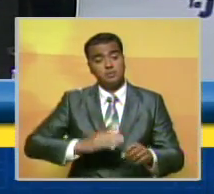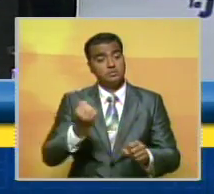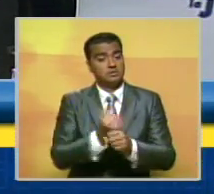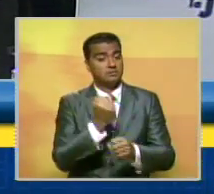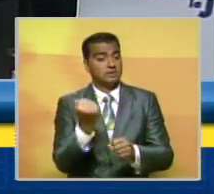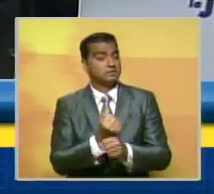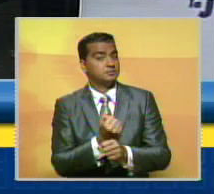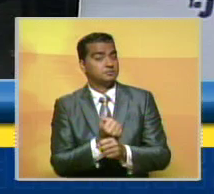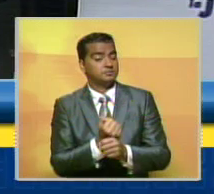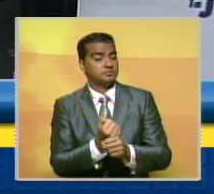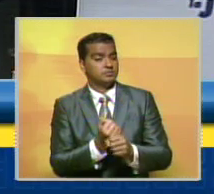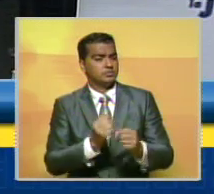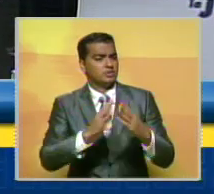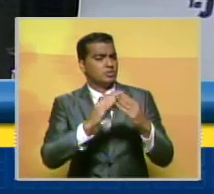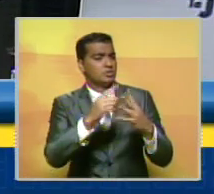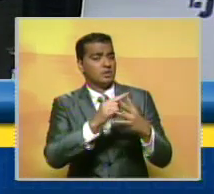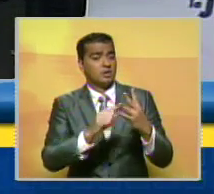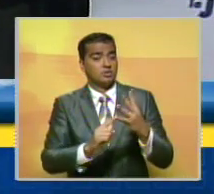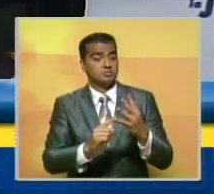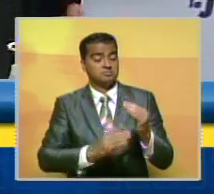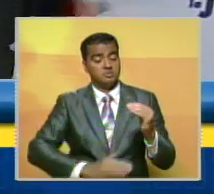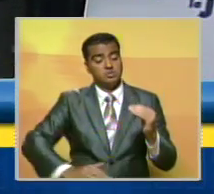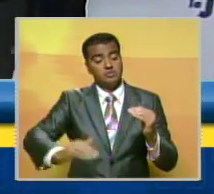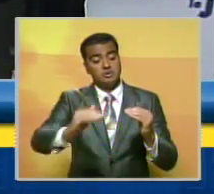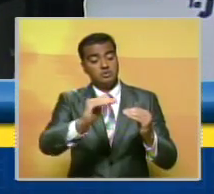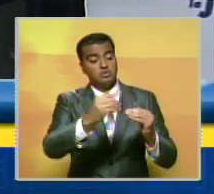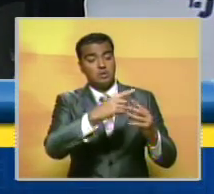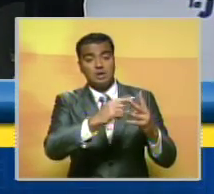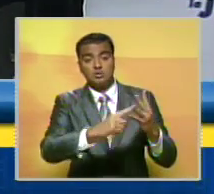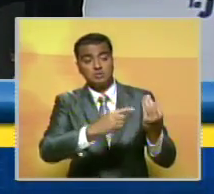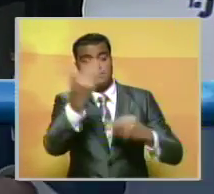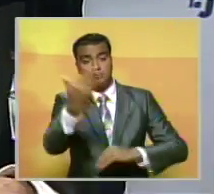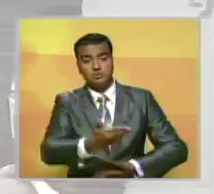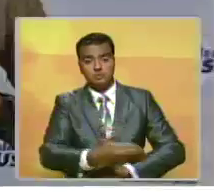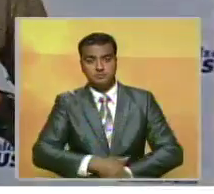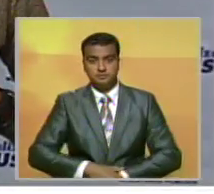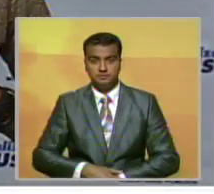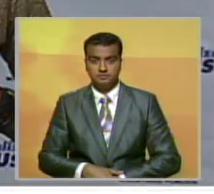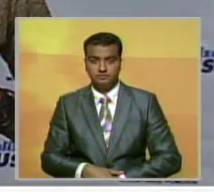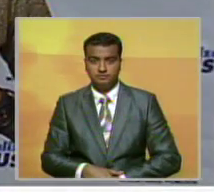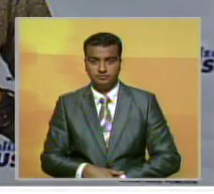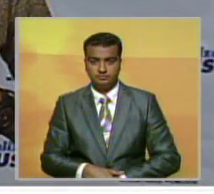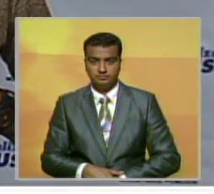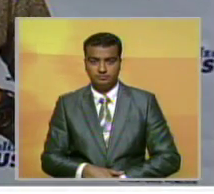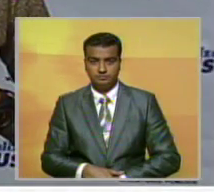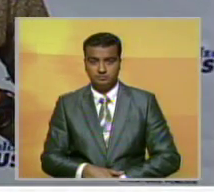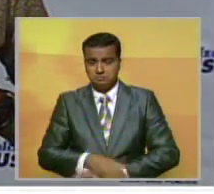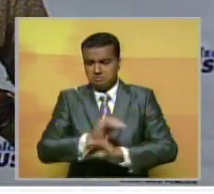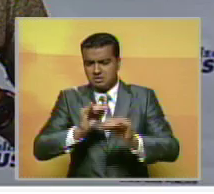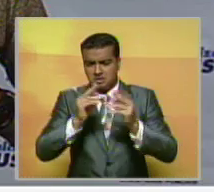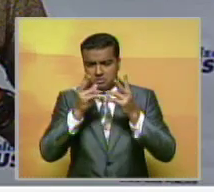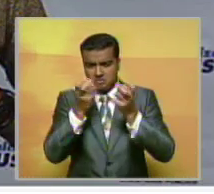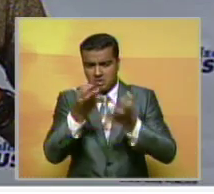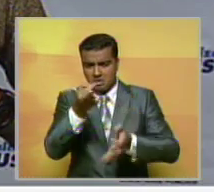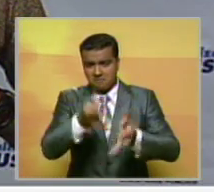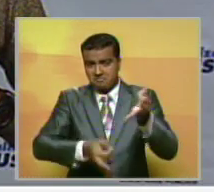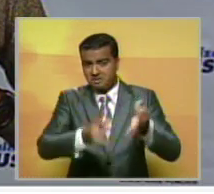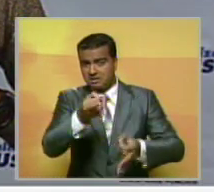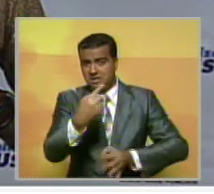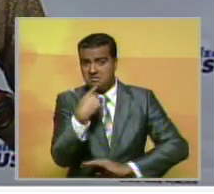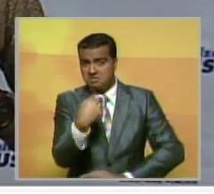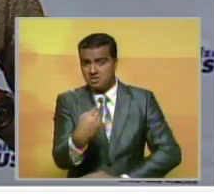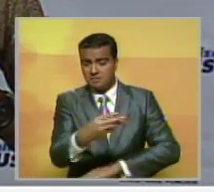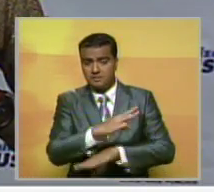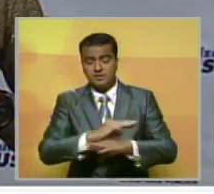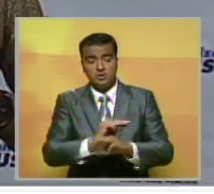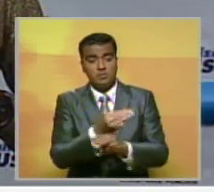trabajando sobre estos delitos o sobre los hechos que se le imputaron. Bien, como escuchamos entonces, la fiscal precisó que el